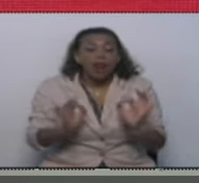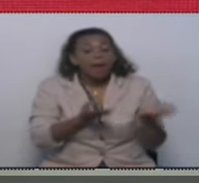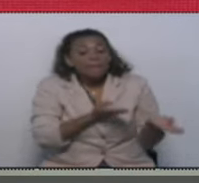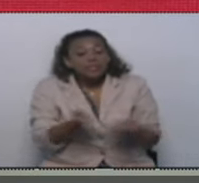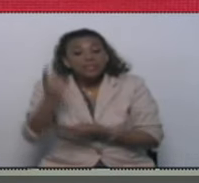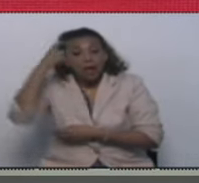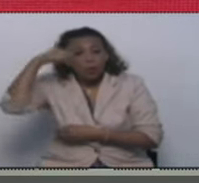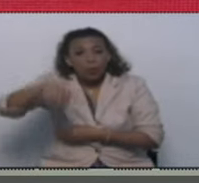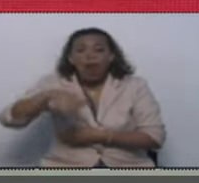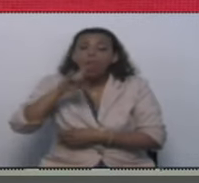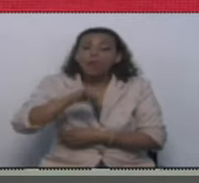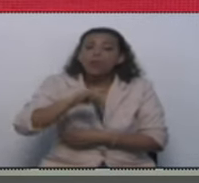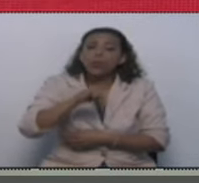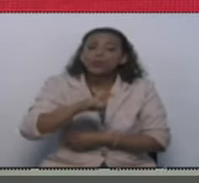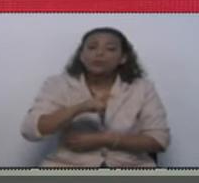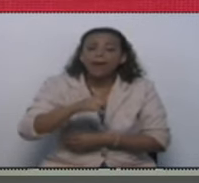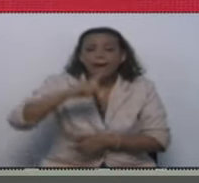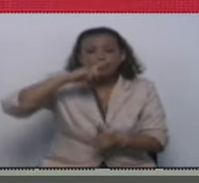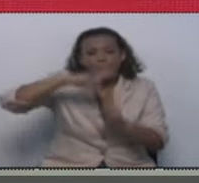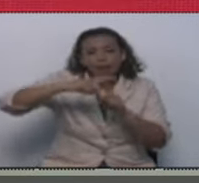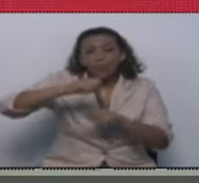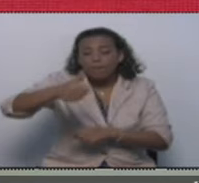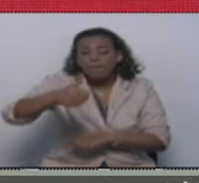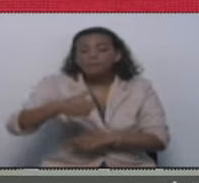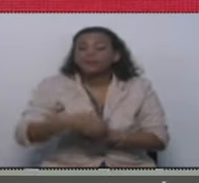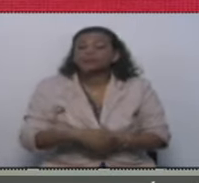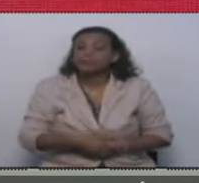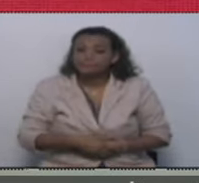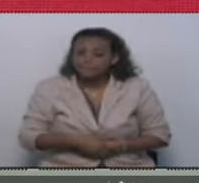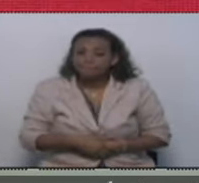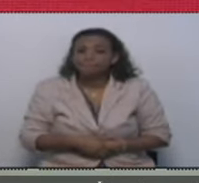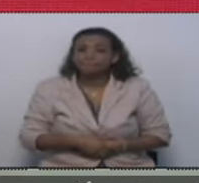a participar en el programa con Maduro Más.